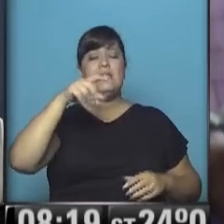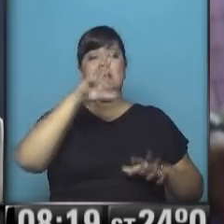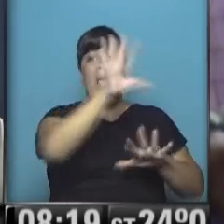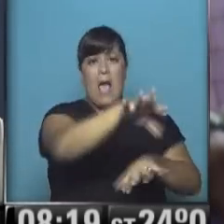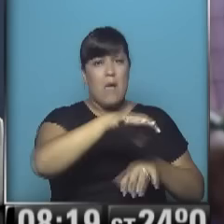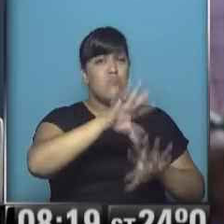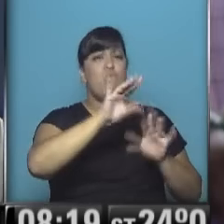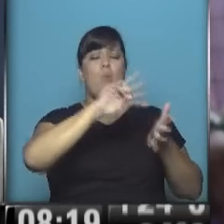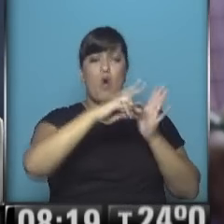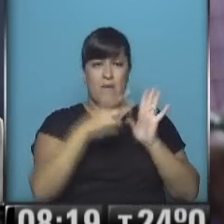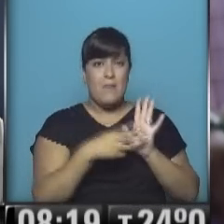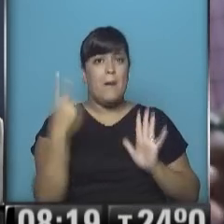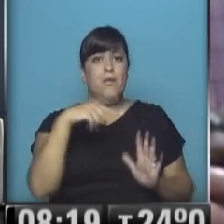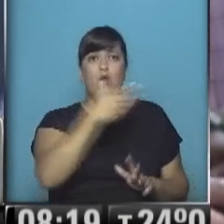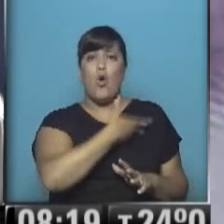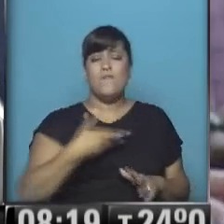¿Desde el Gobierno Nacional